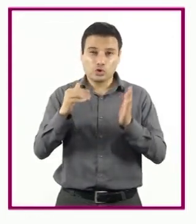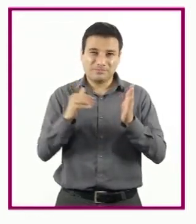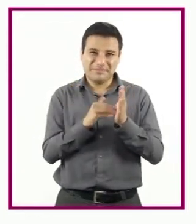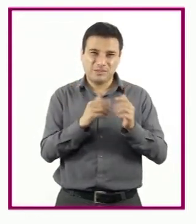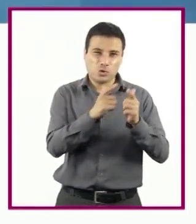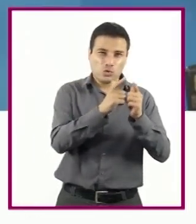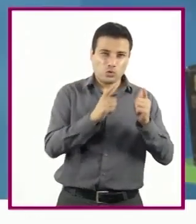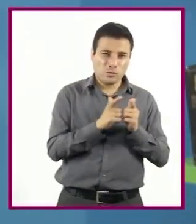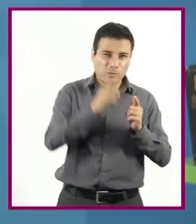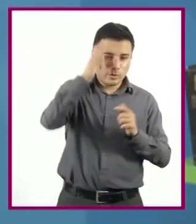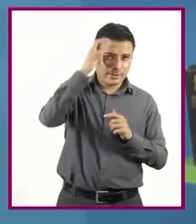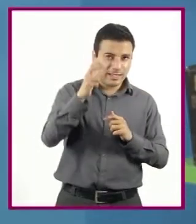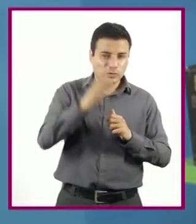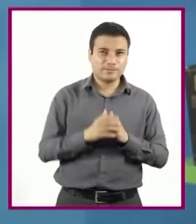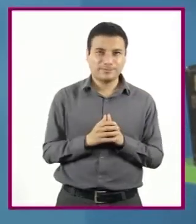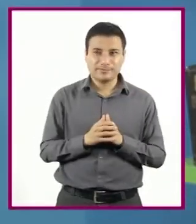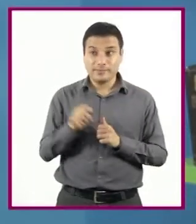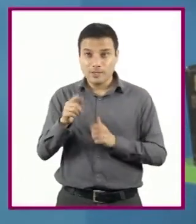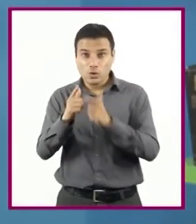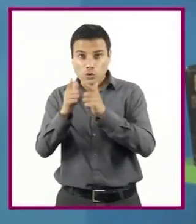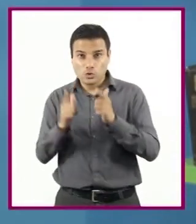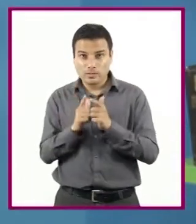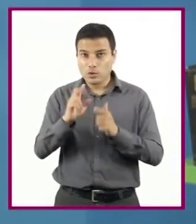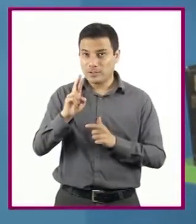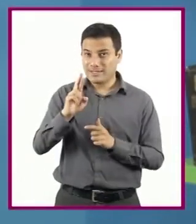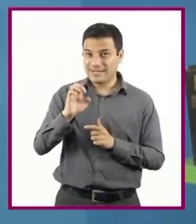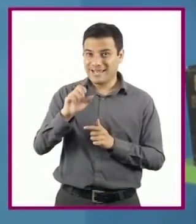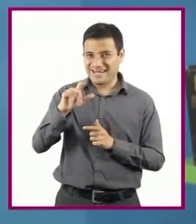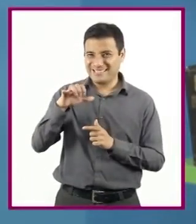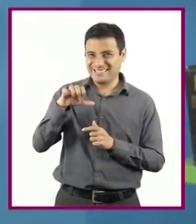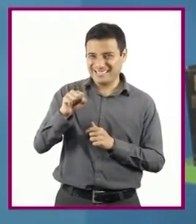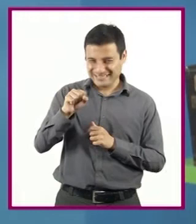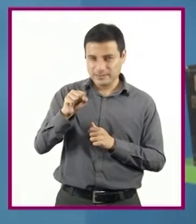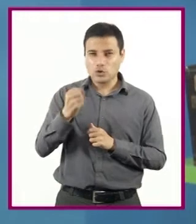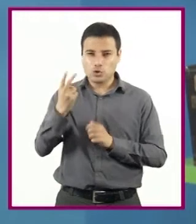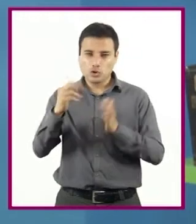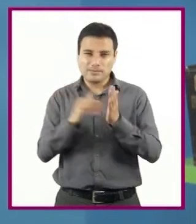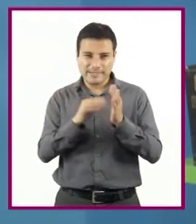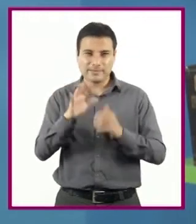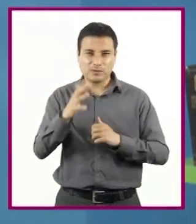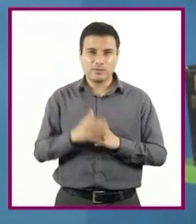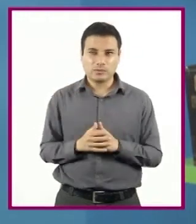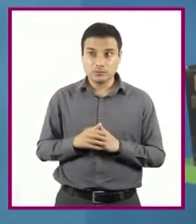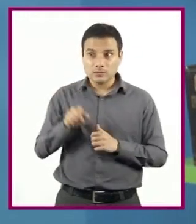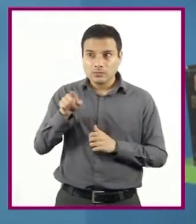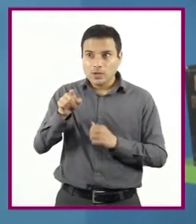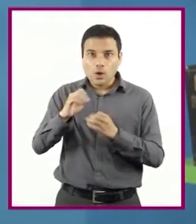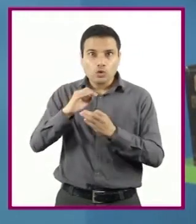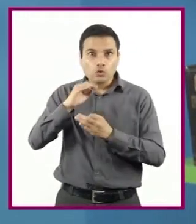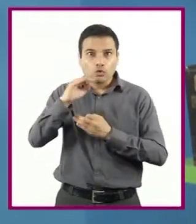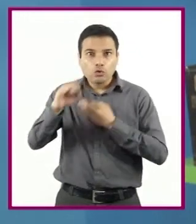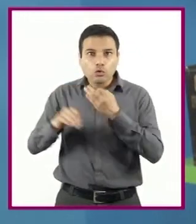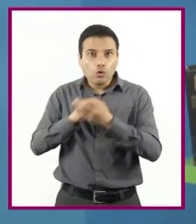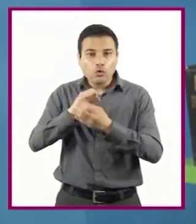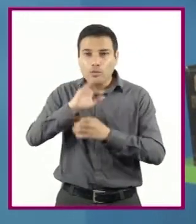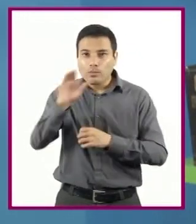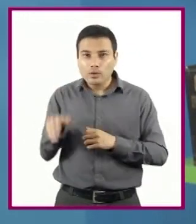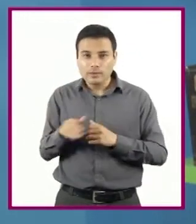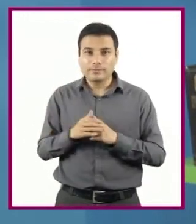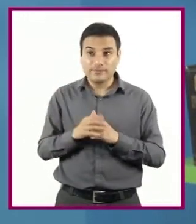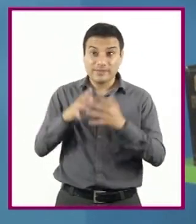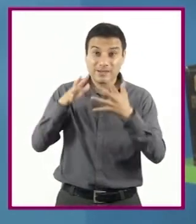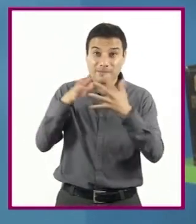y aproximadamente 2,000 realistas, es decir, casi toda la tropa de Trujillo. Pese al triunfo, un gran